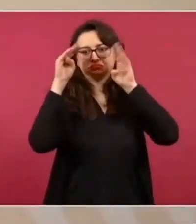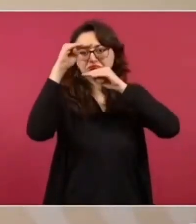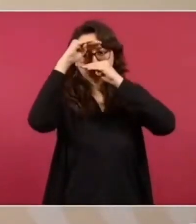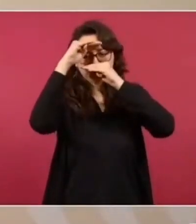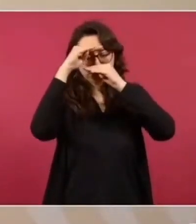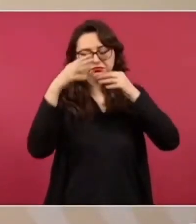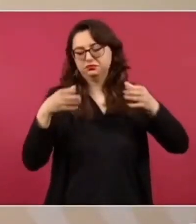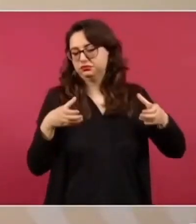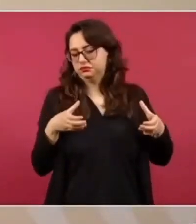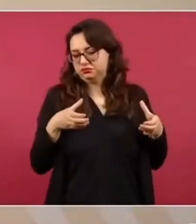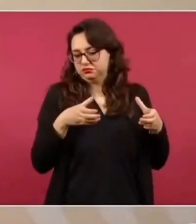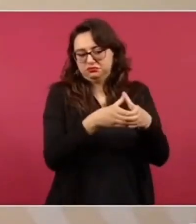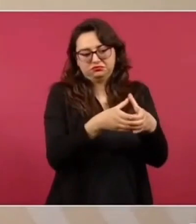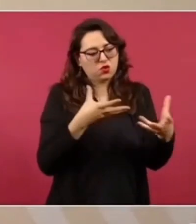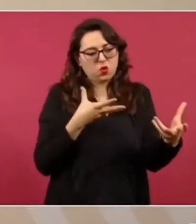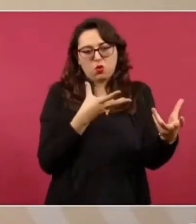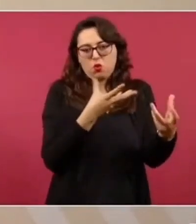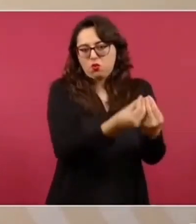conservador,